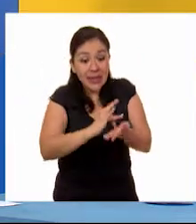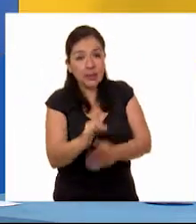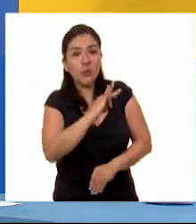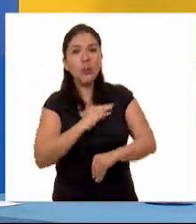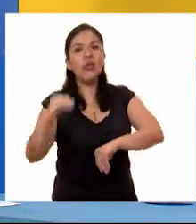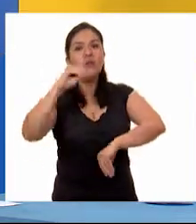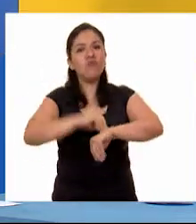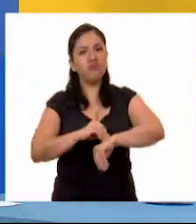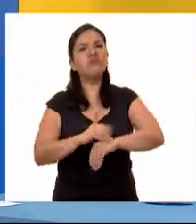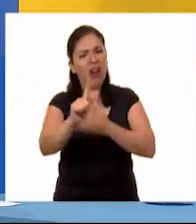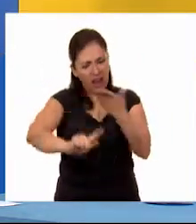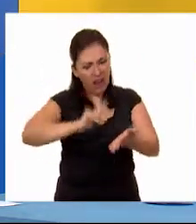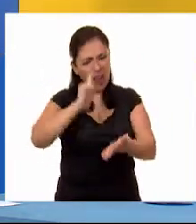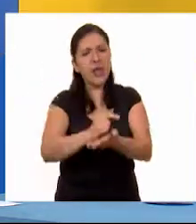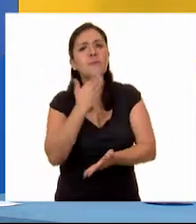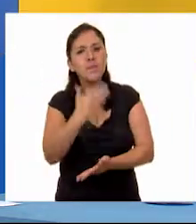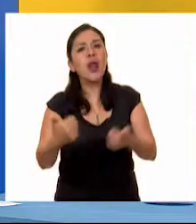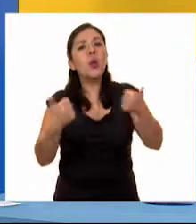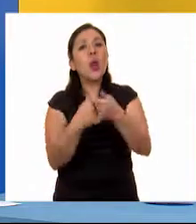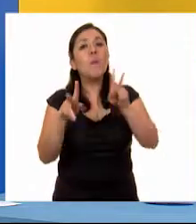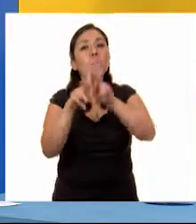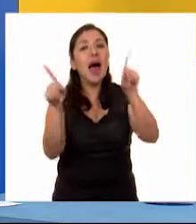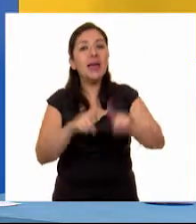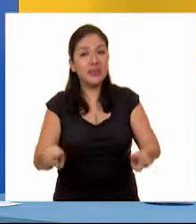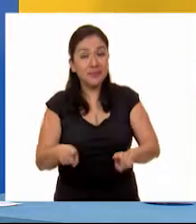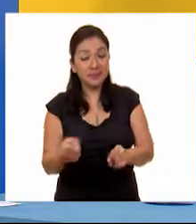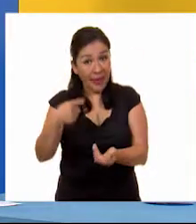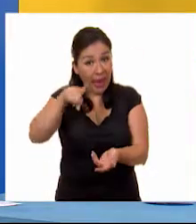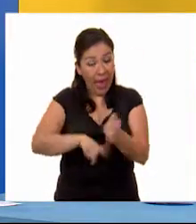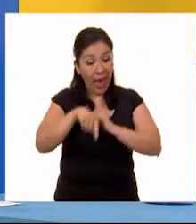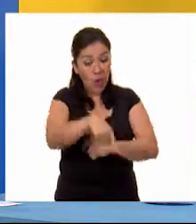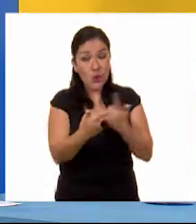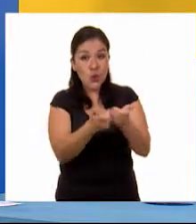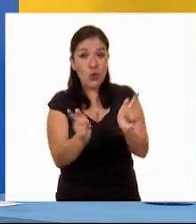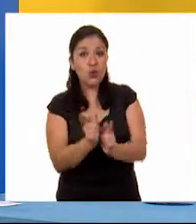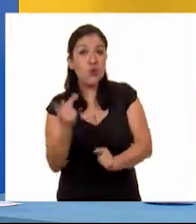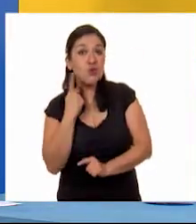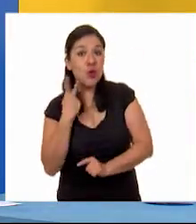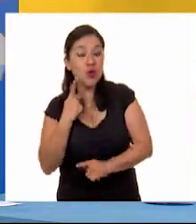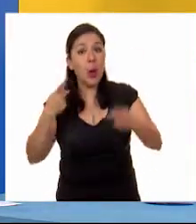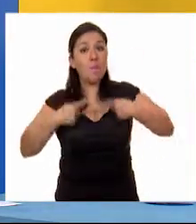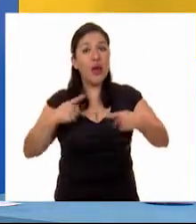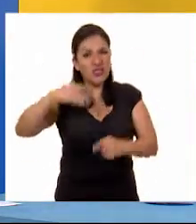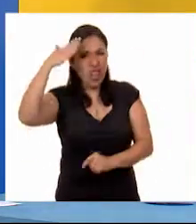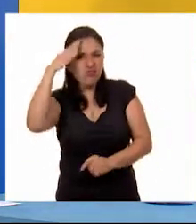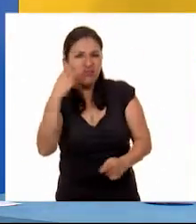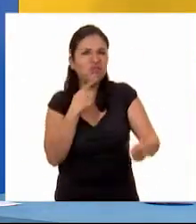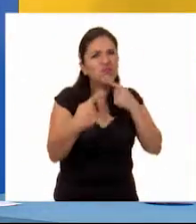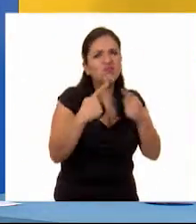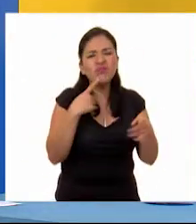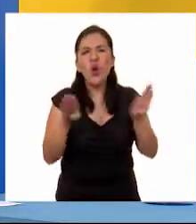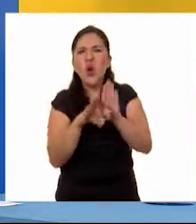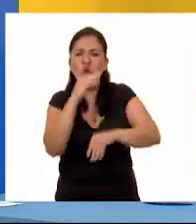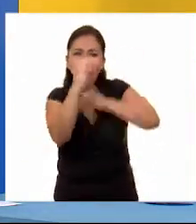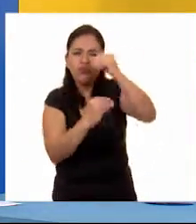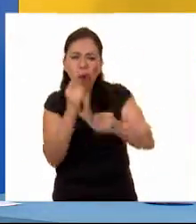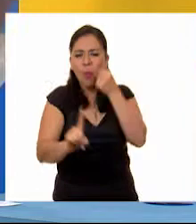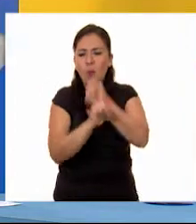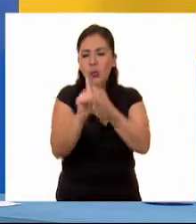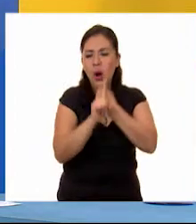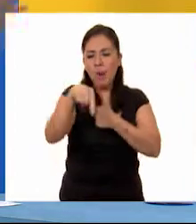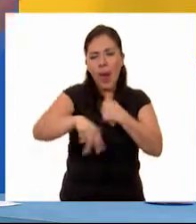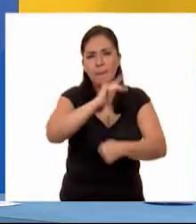legitimar el poder de una forma pacífica. Al interior de ese partido, los dirigentes discutían sobre la problemática del país